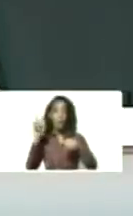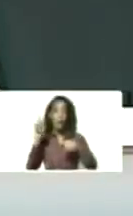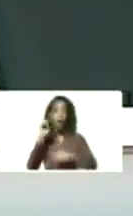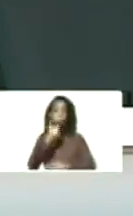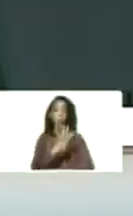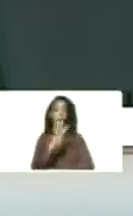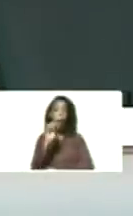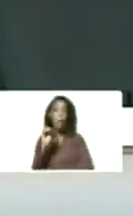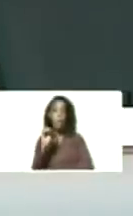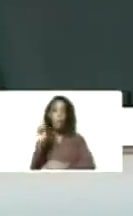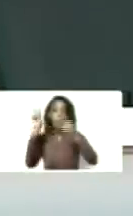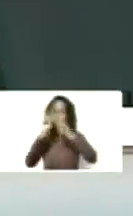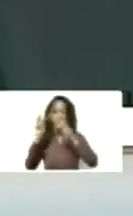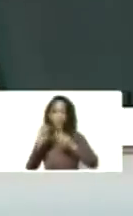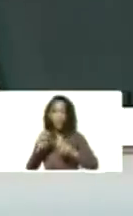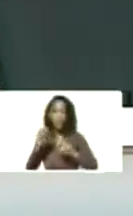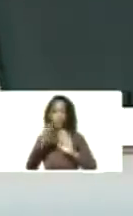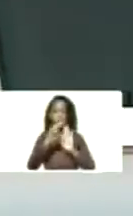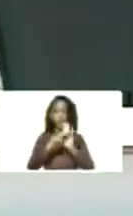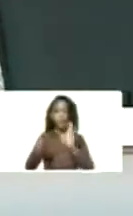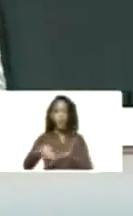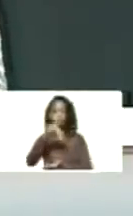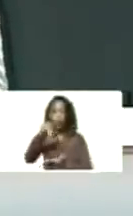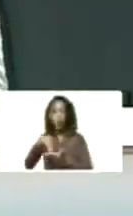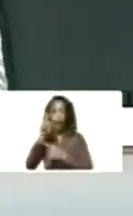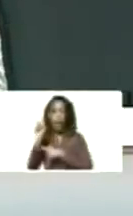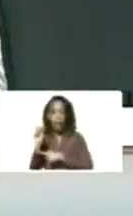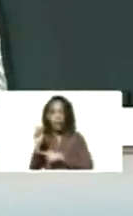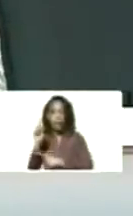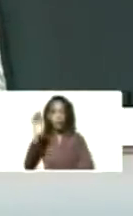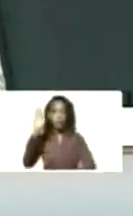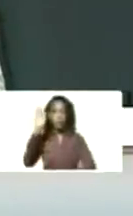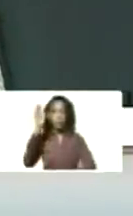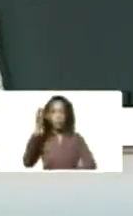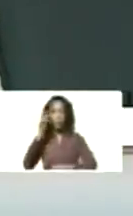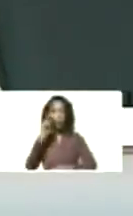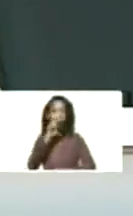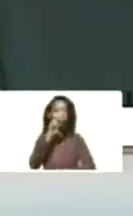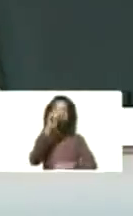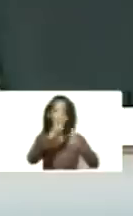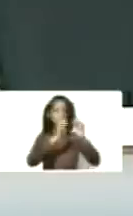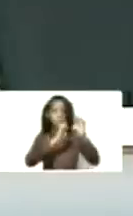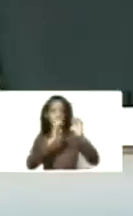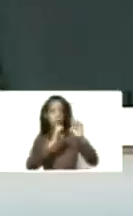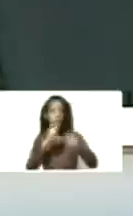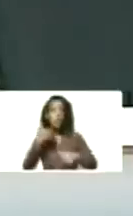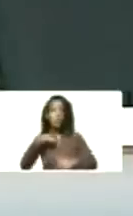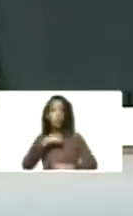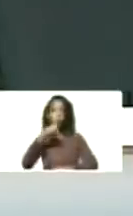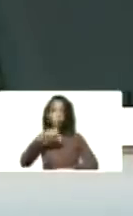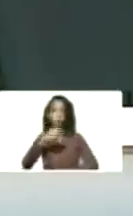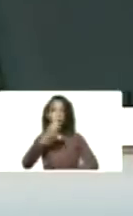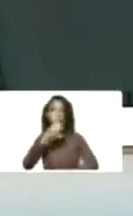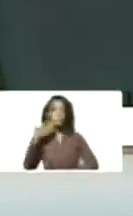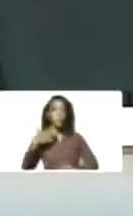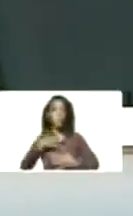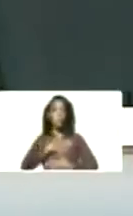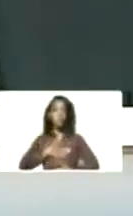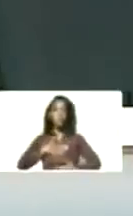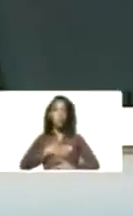40 investigadores a nivel nacional fueron parte del jurado. Y hoy tenemos el orgullo, el placer